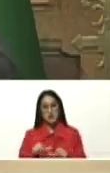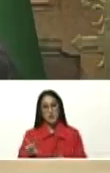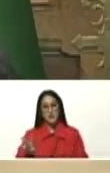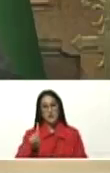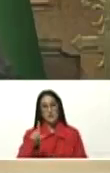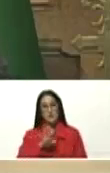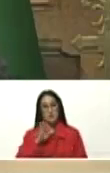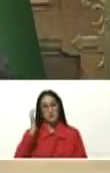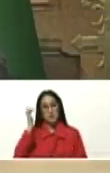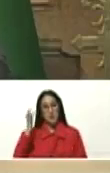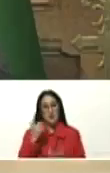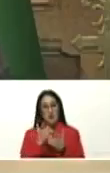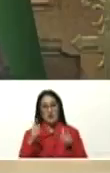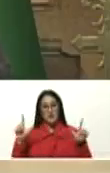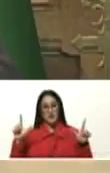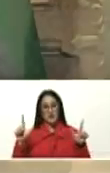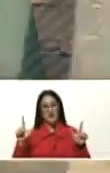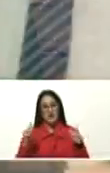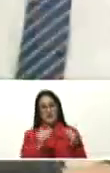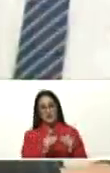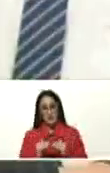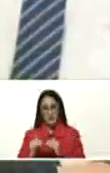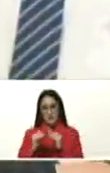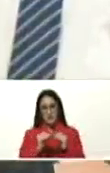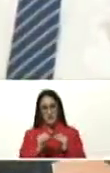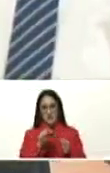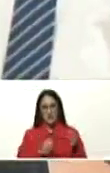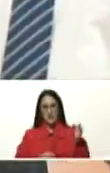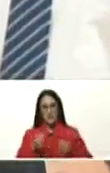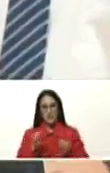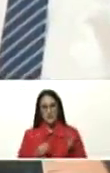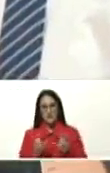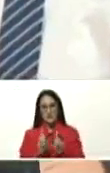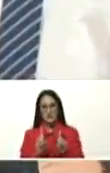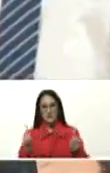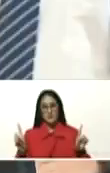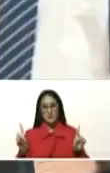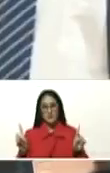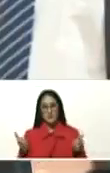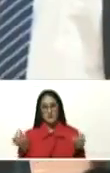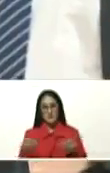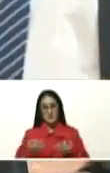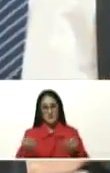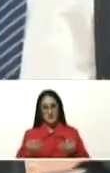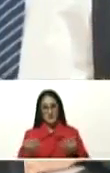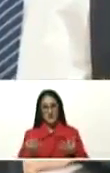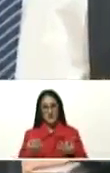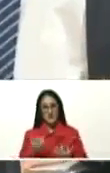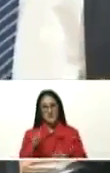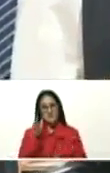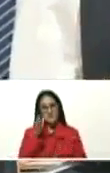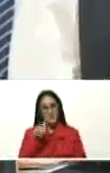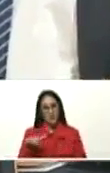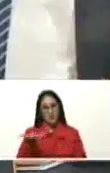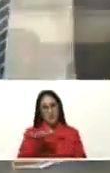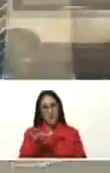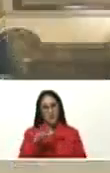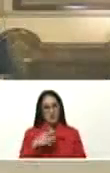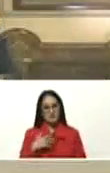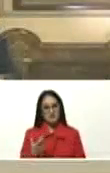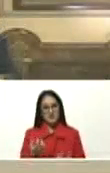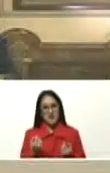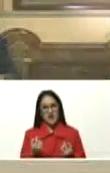los sueños de libertad, de igualdad, de justicia, de democracia verdadera para nuestro pueblo. Nadie podrá